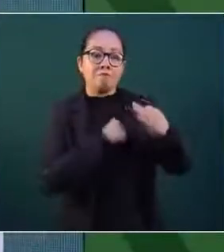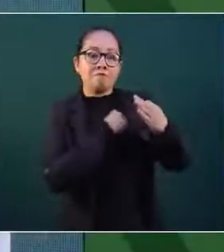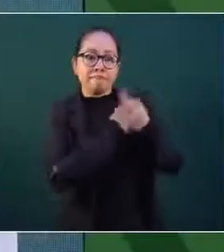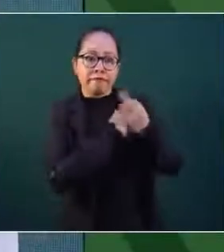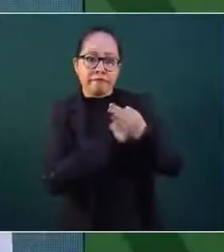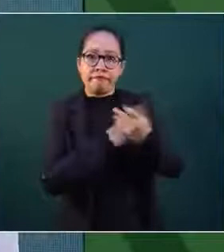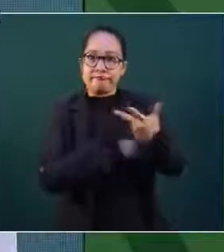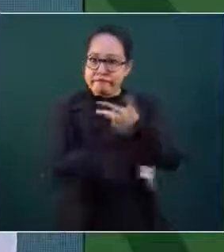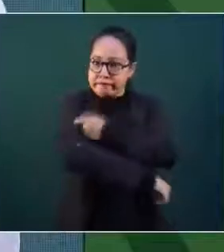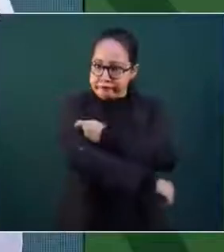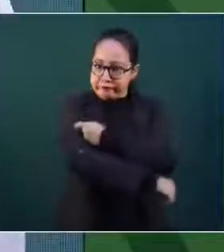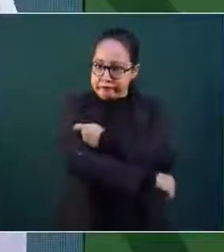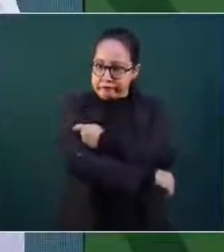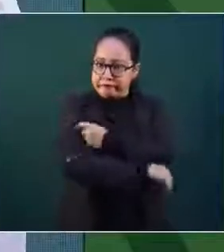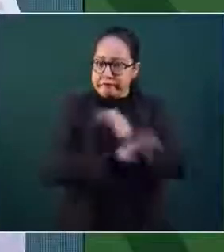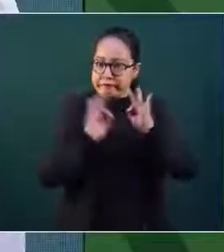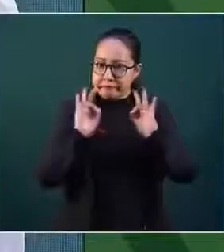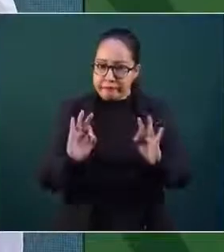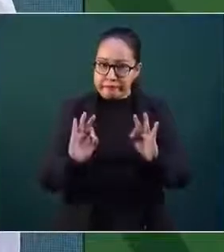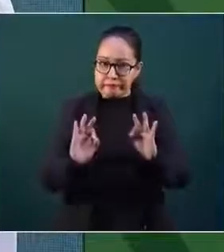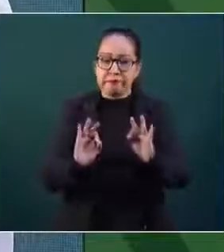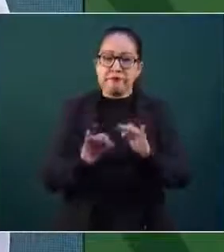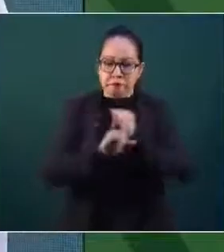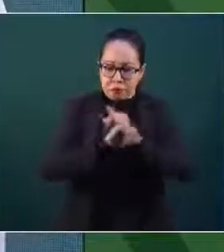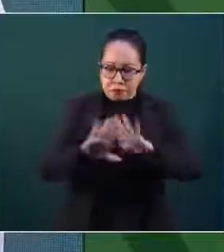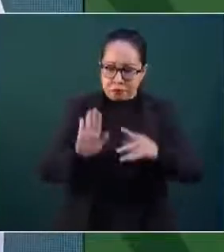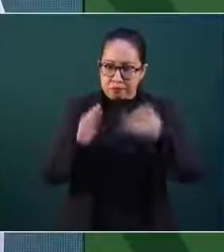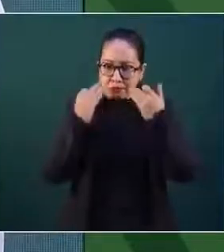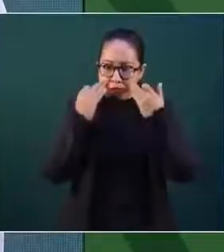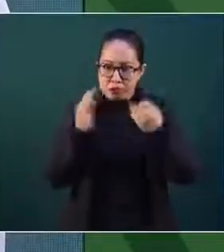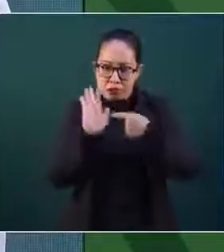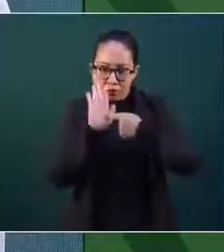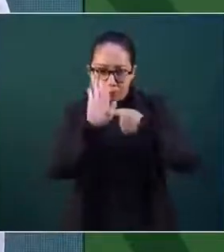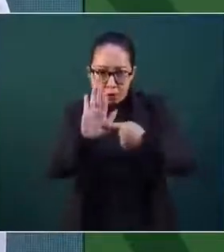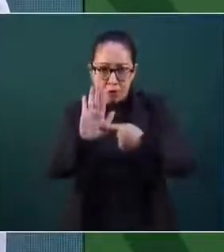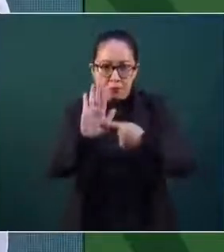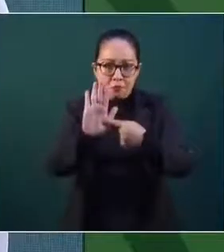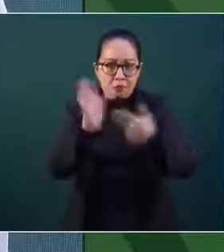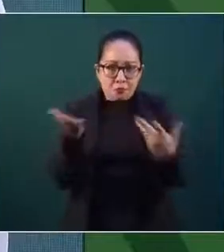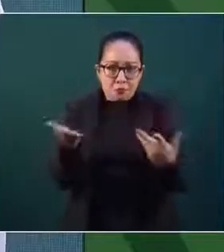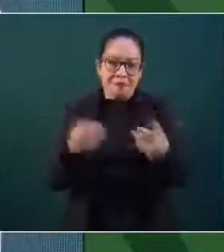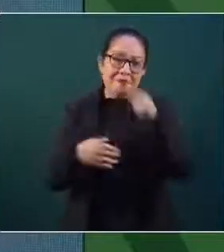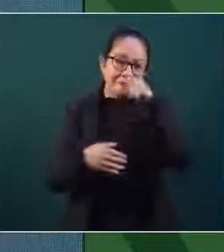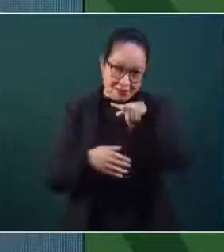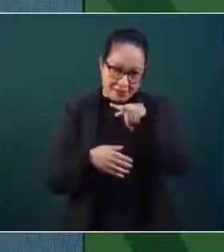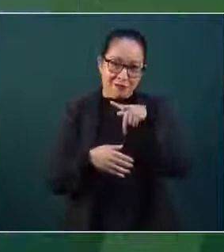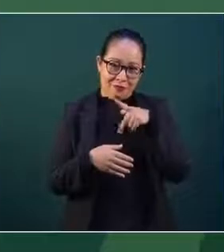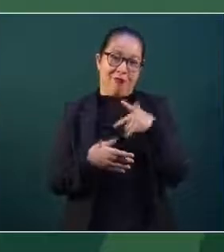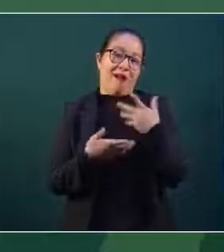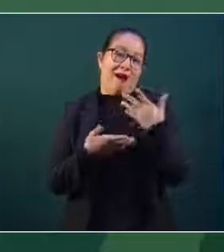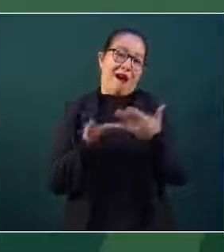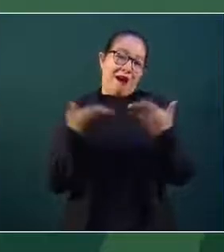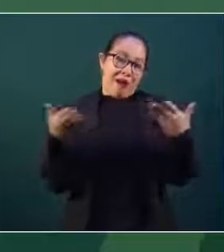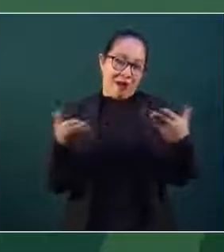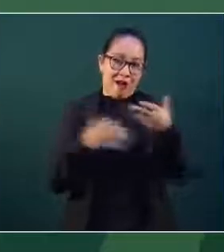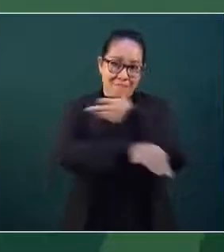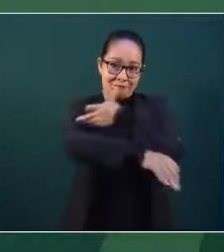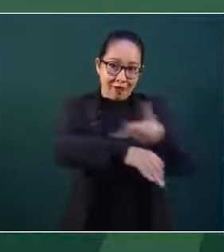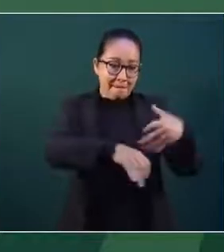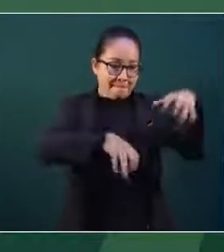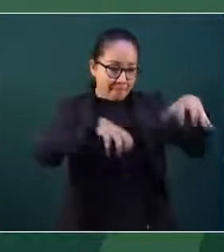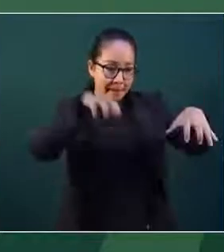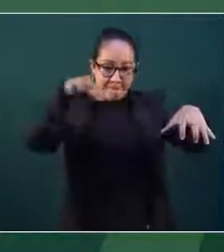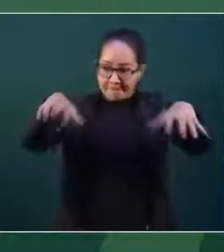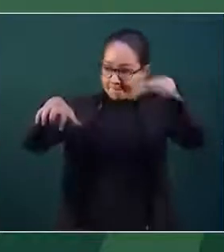está en los datos, pero también en las familias, donde ahora se están